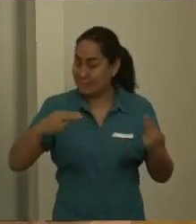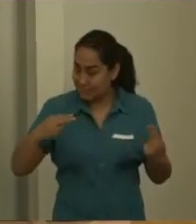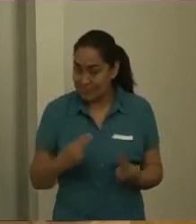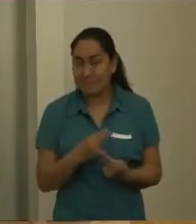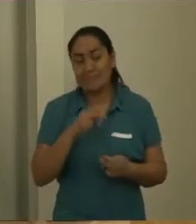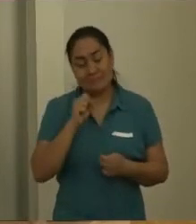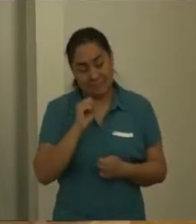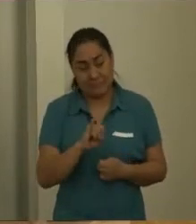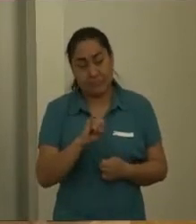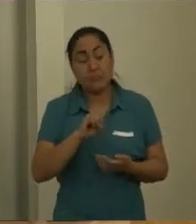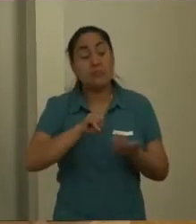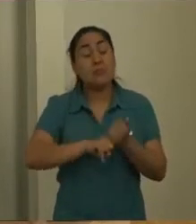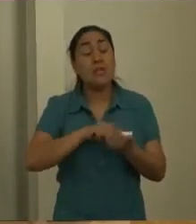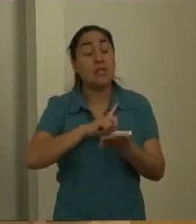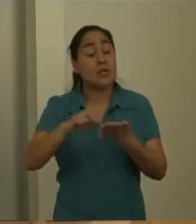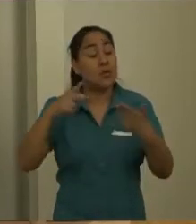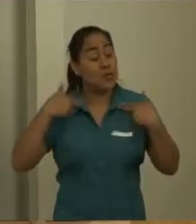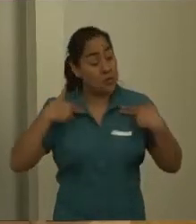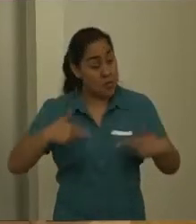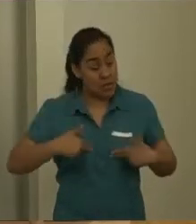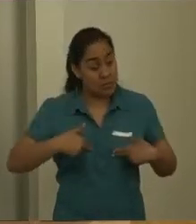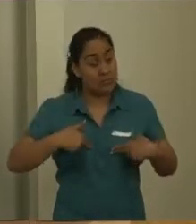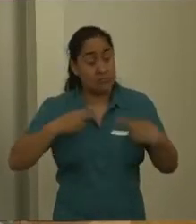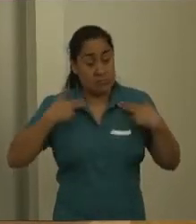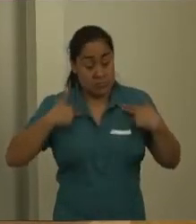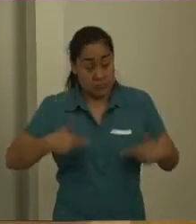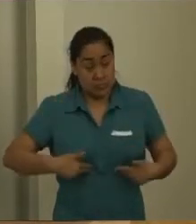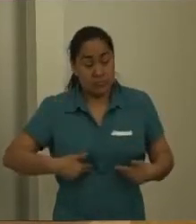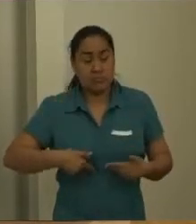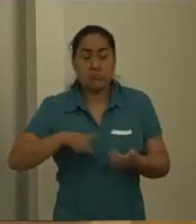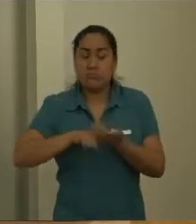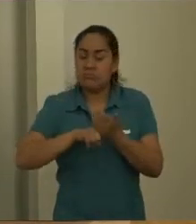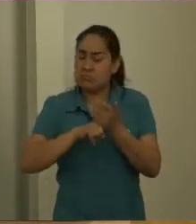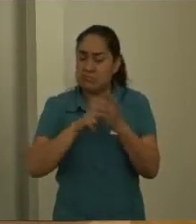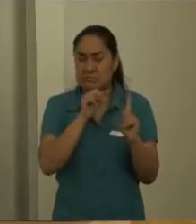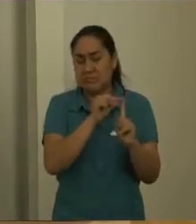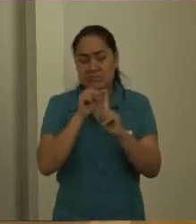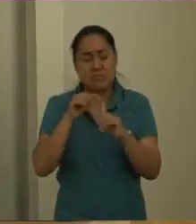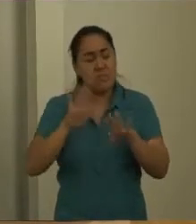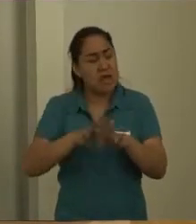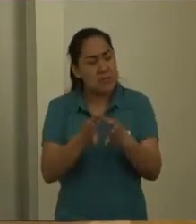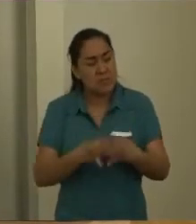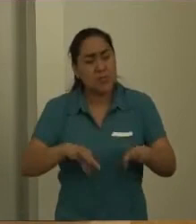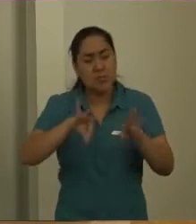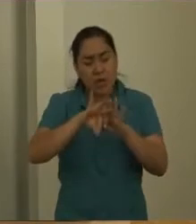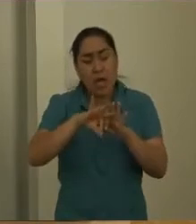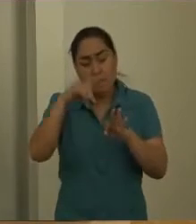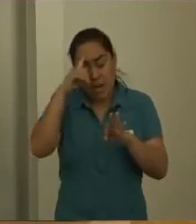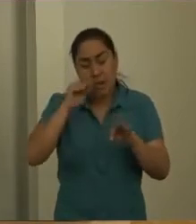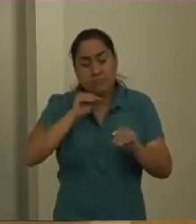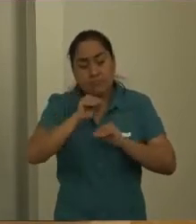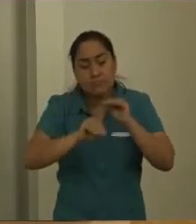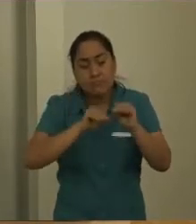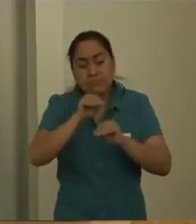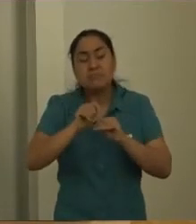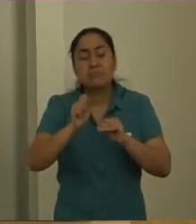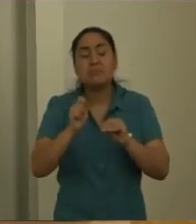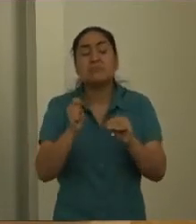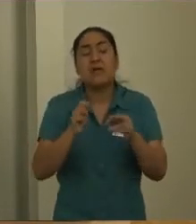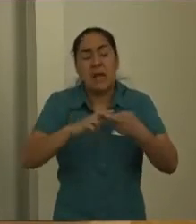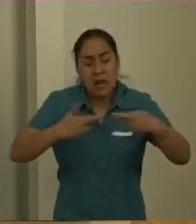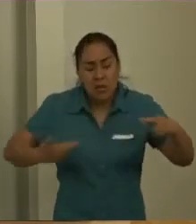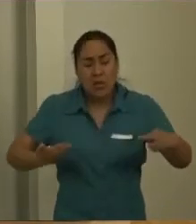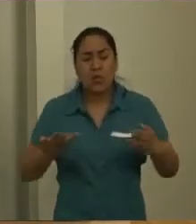los derechos humanos tienen que ser la base para la construcción de cualquier relación modelo el